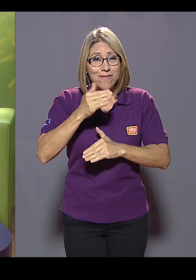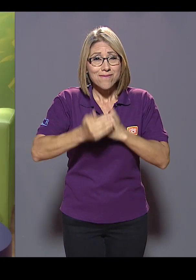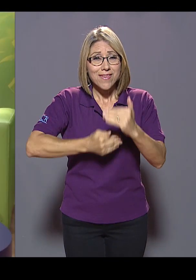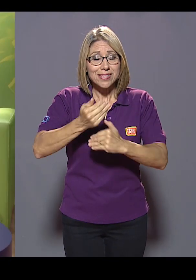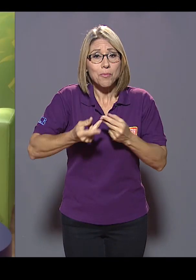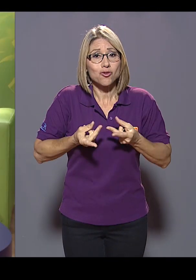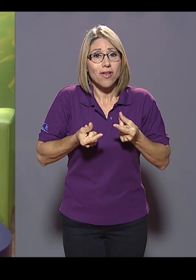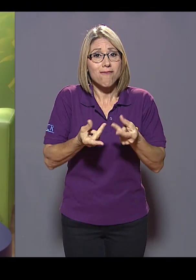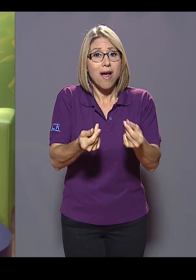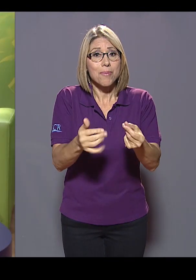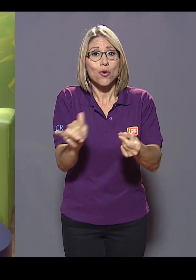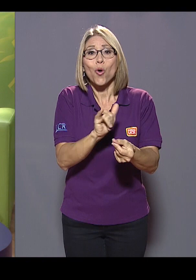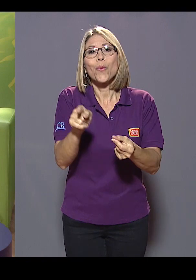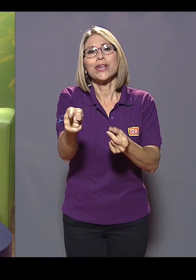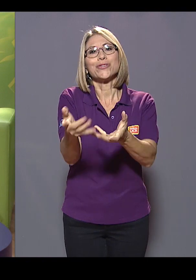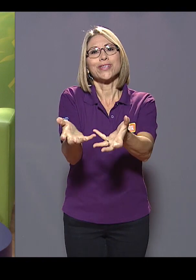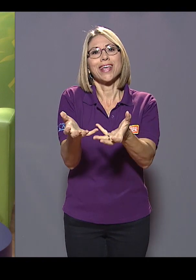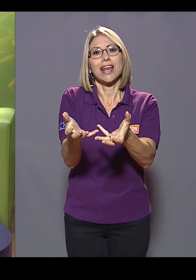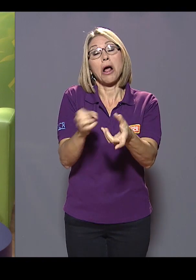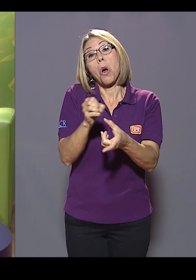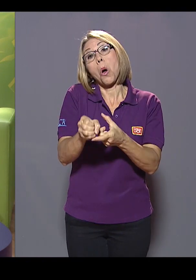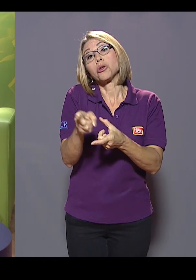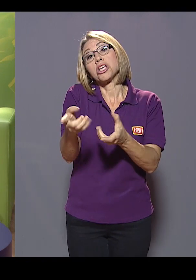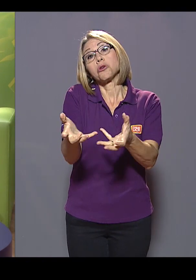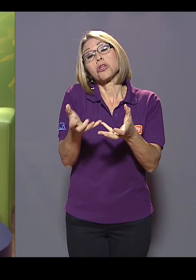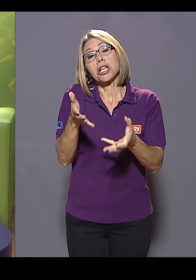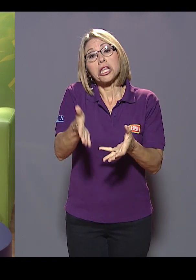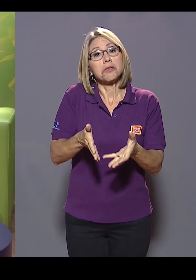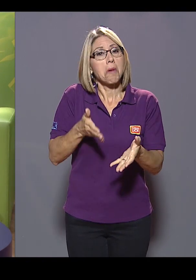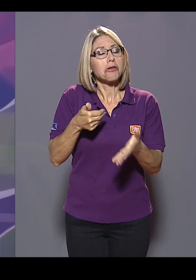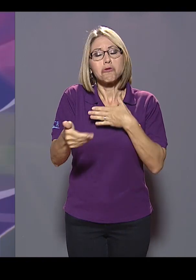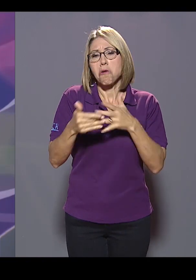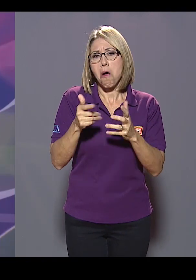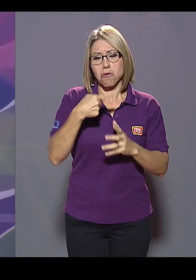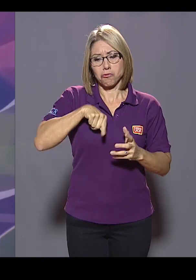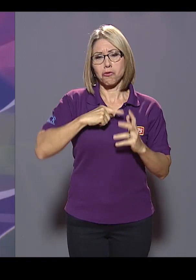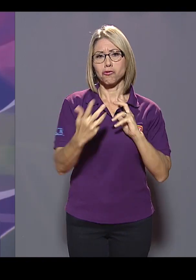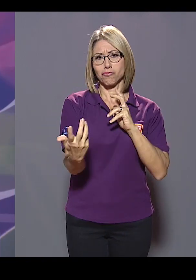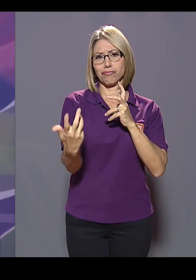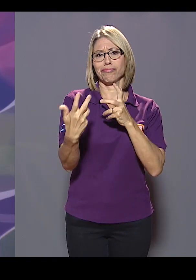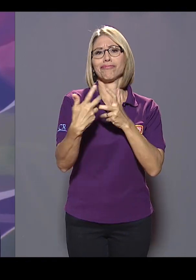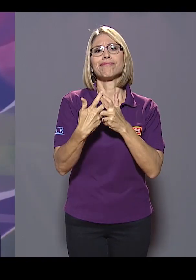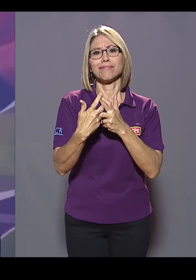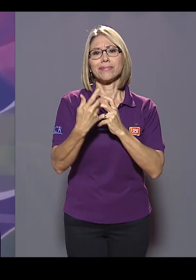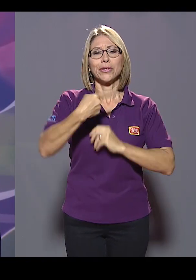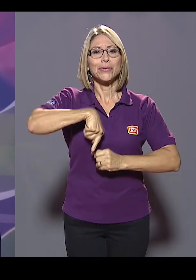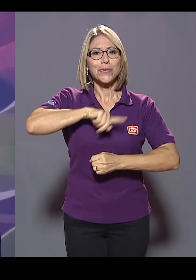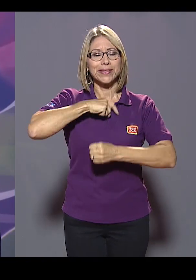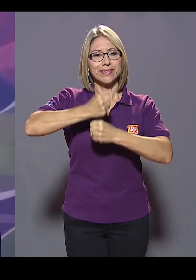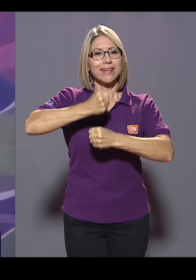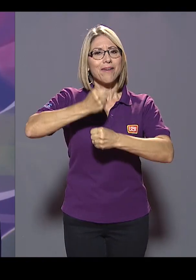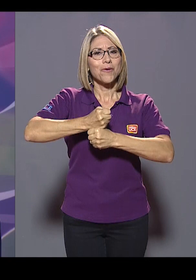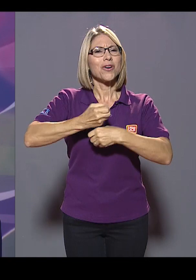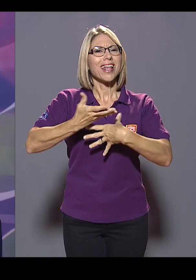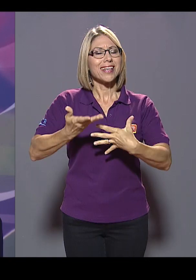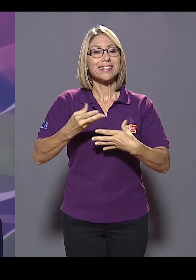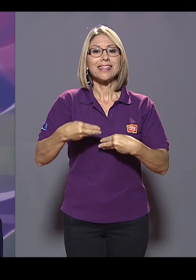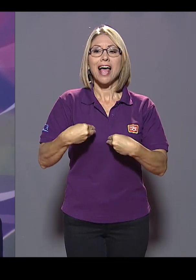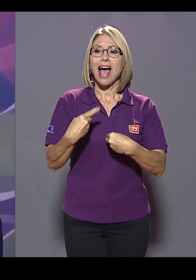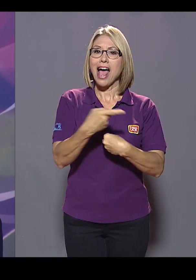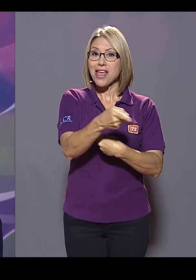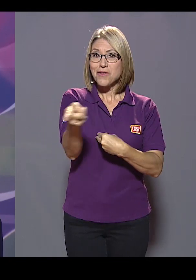ellos quieran avanzar o tan despacio como ellos quieran ir, pero la labor de nosotros fundamental es darles a